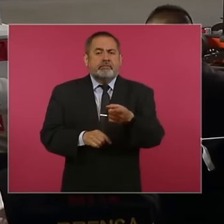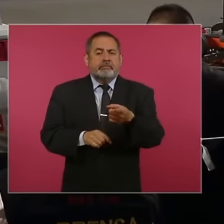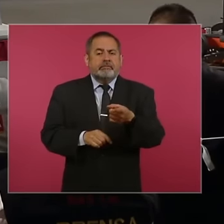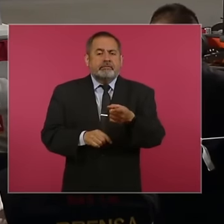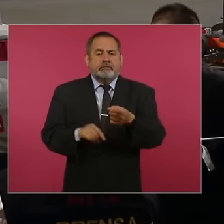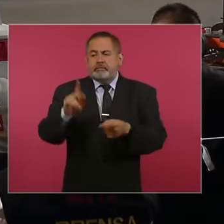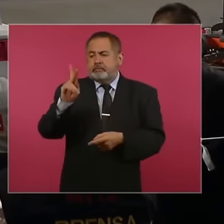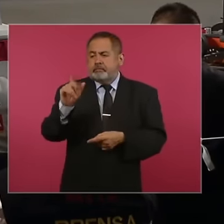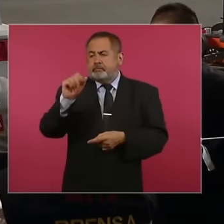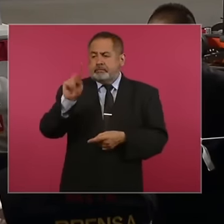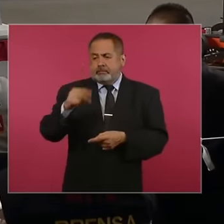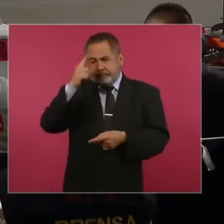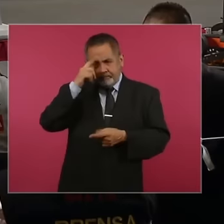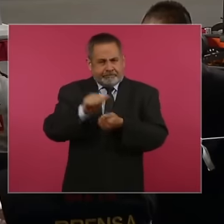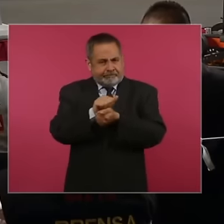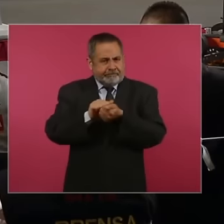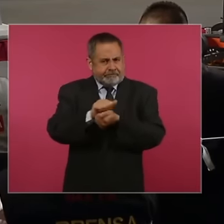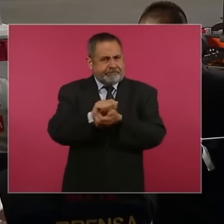el plan de refinación. Sí.